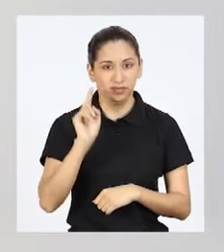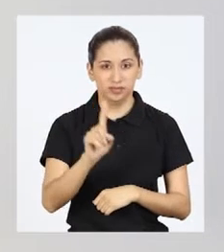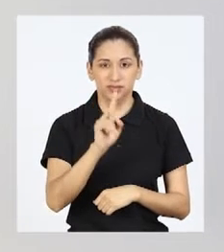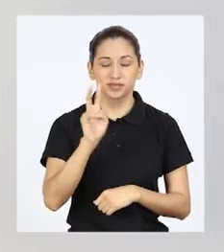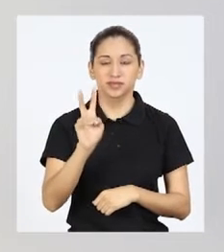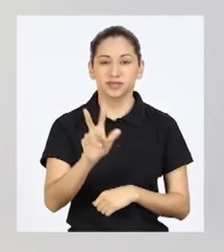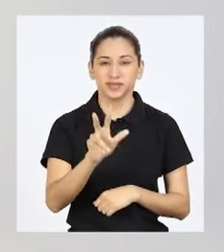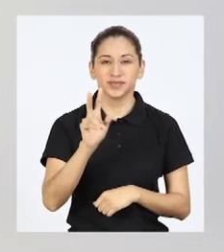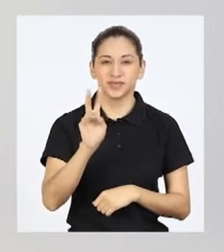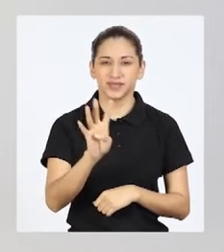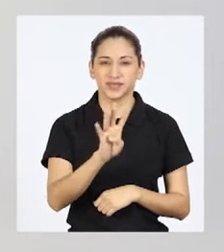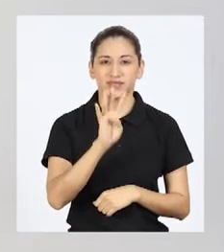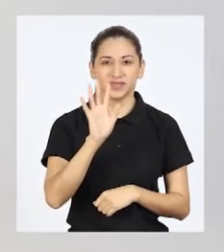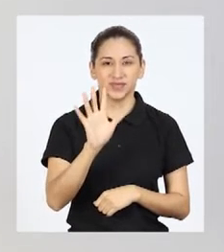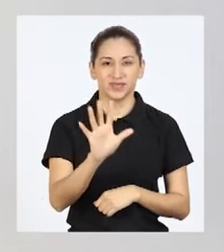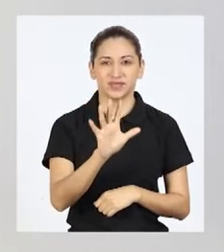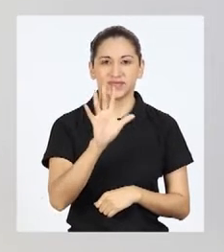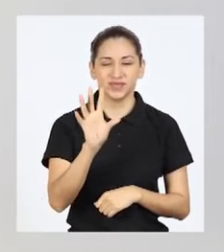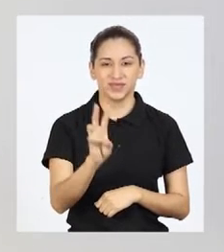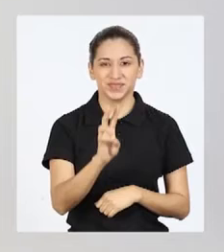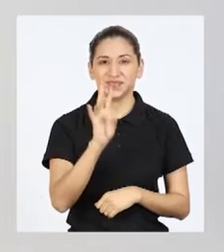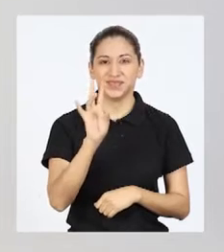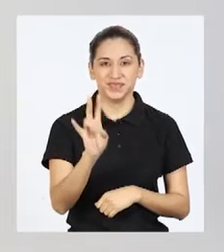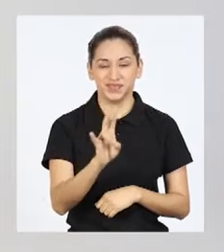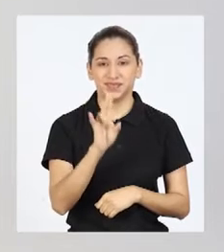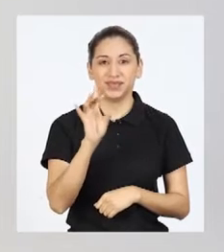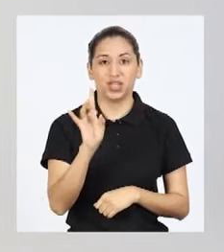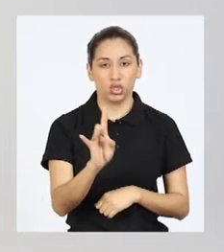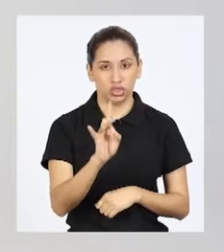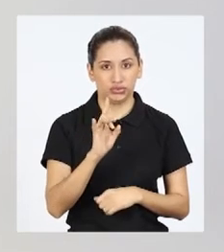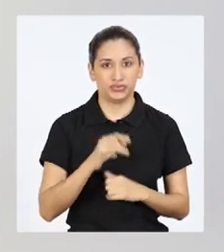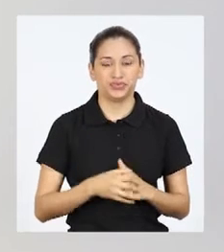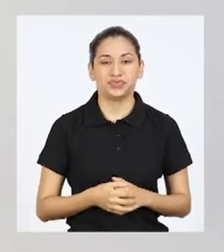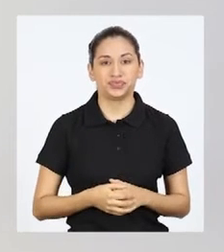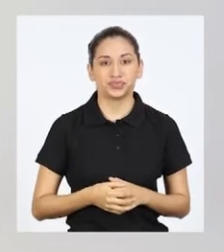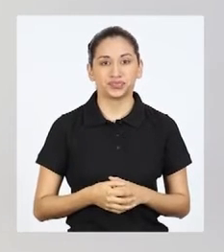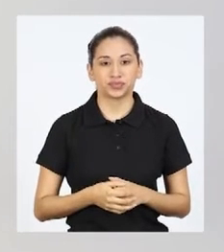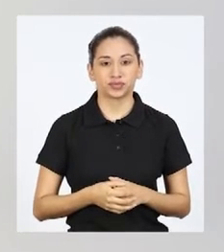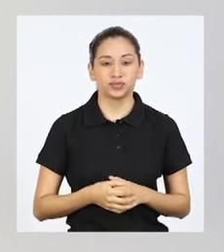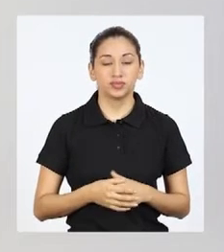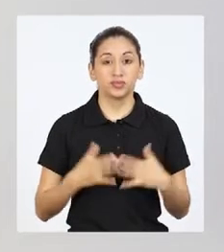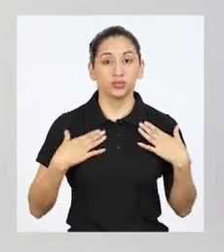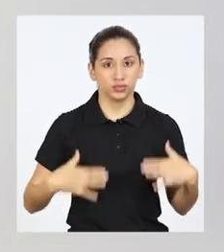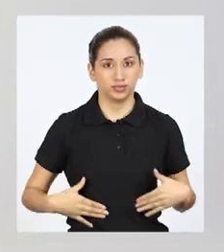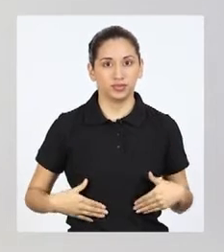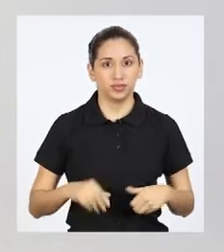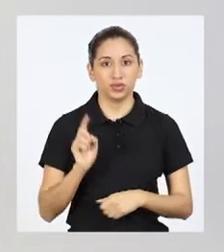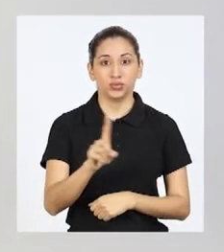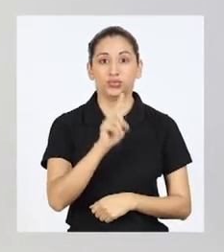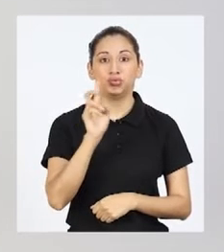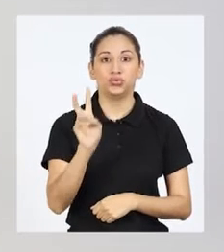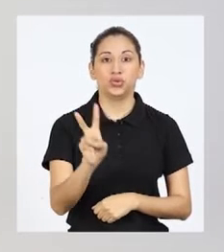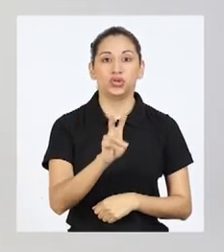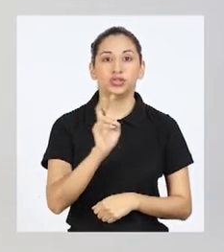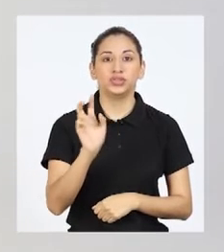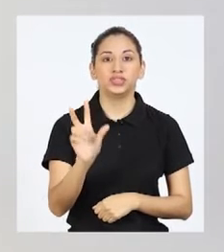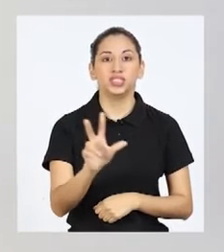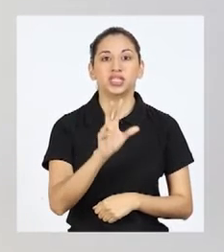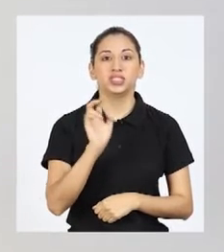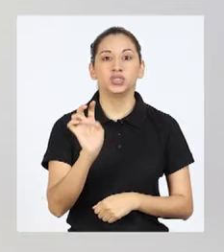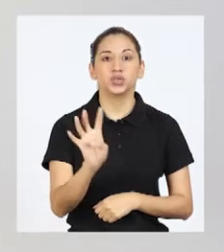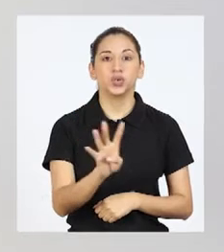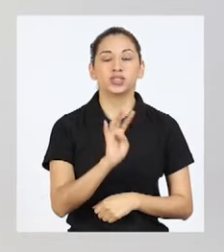1, 2, 3, 4, 5, 6, 7, 8. Torso. 1,